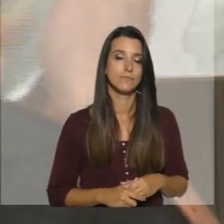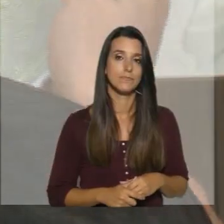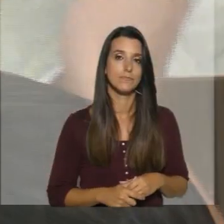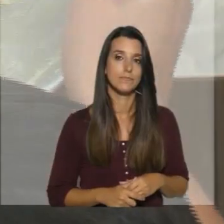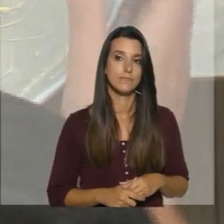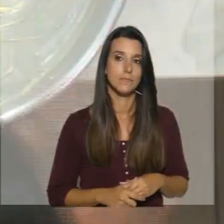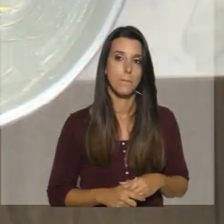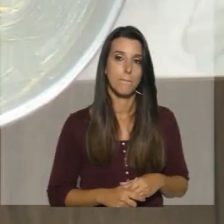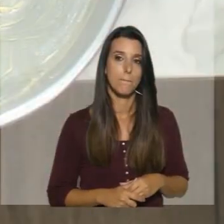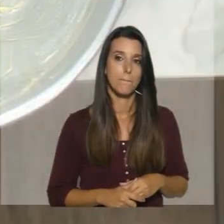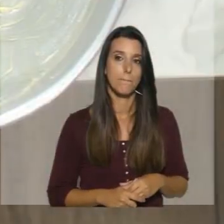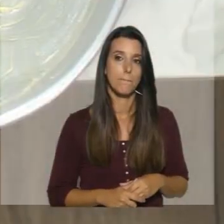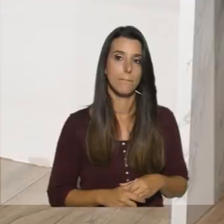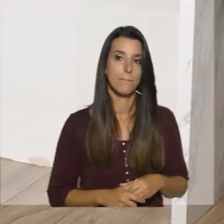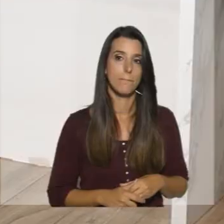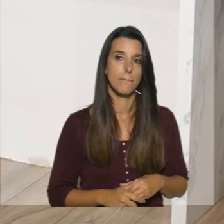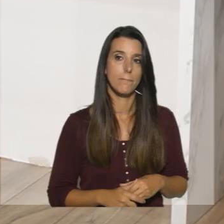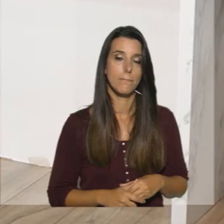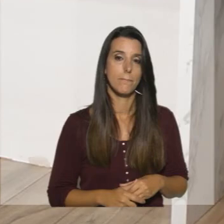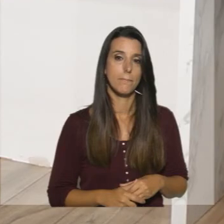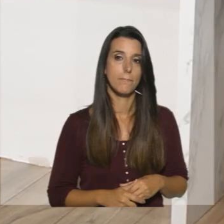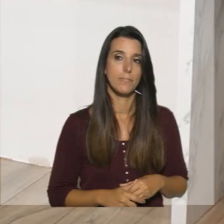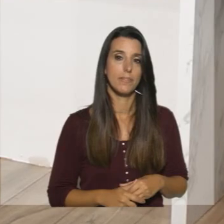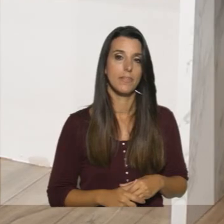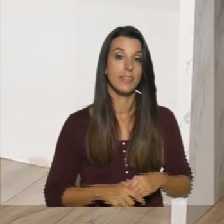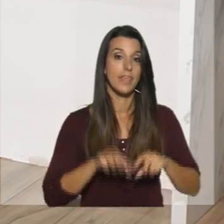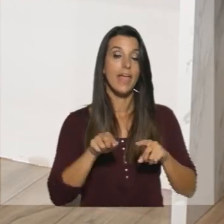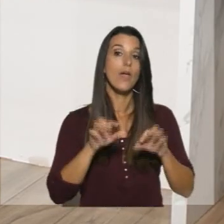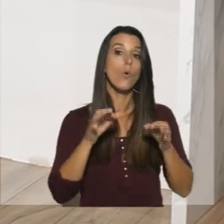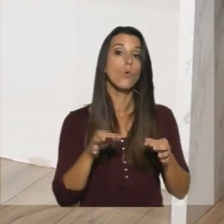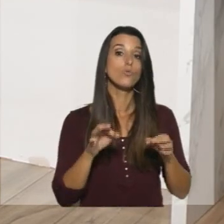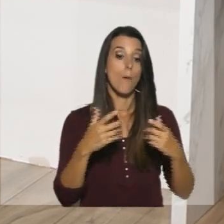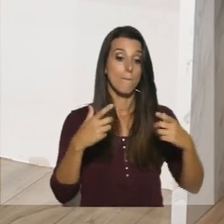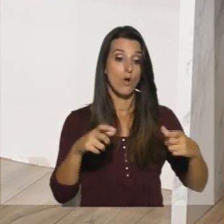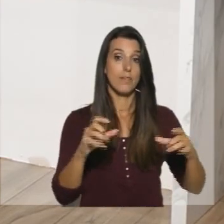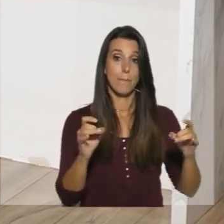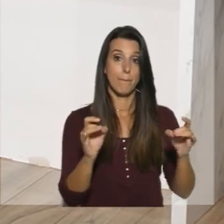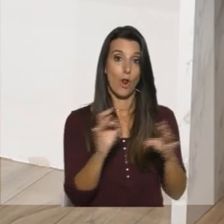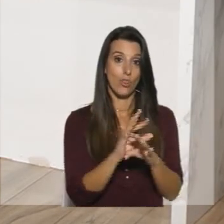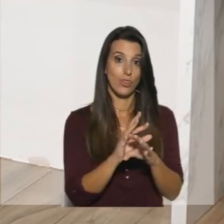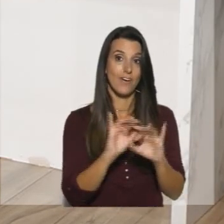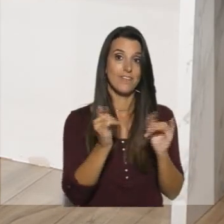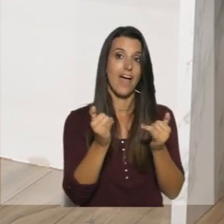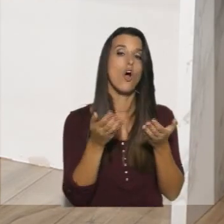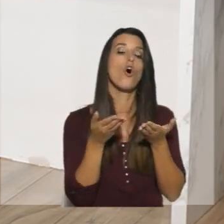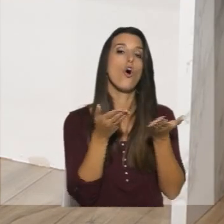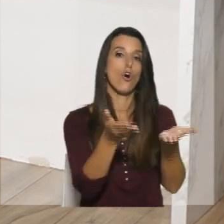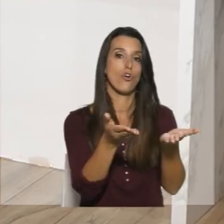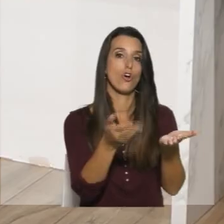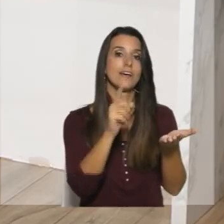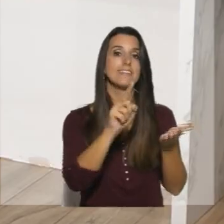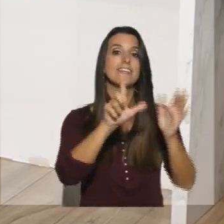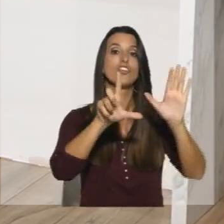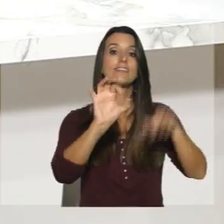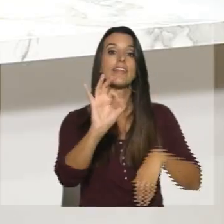Ahí lo vas a tener bien. Vamos a limpiar acá. Perfecto. Y ahí lo vas a volcar. El molde yo ya lo tengo pronto, el horno ya lo tengo pronto a